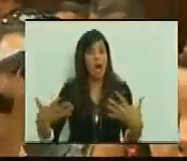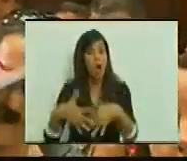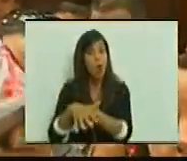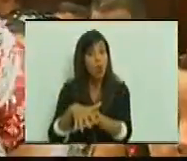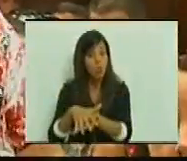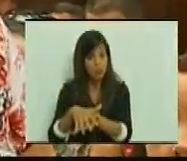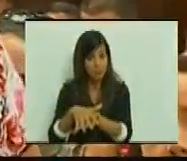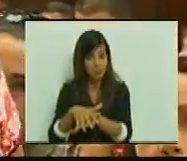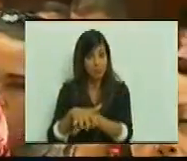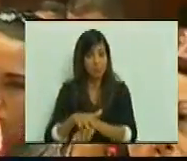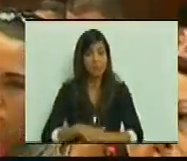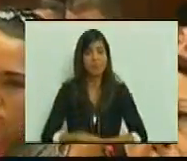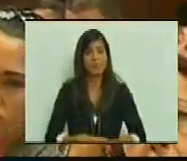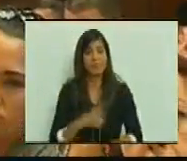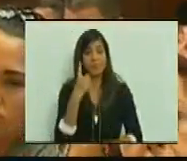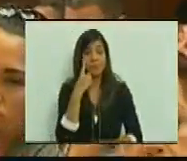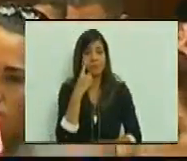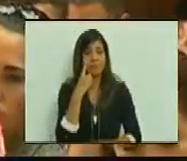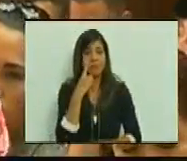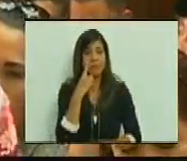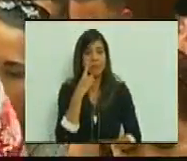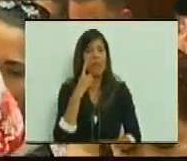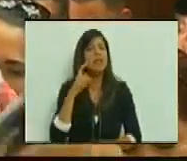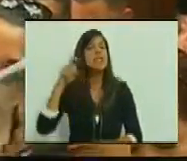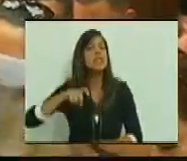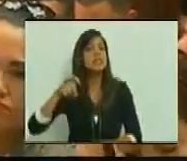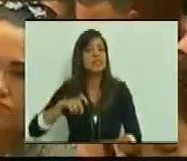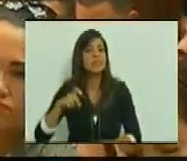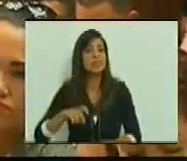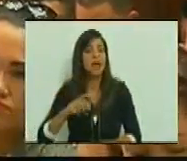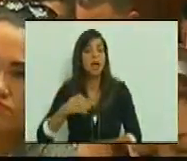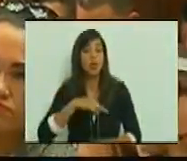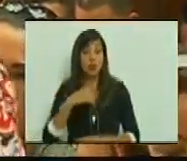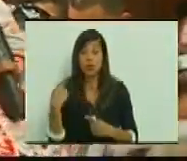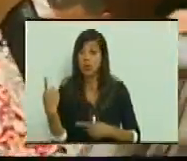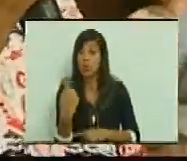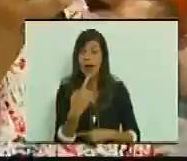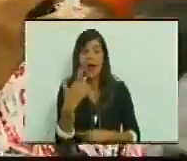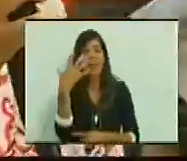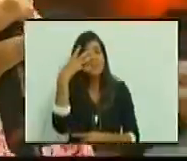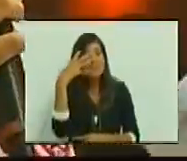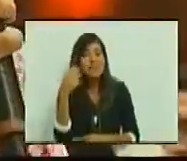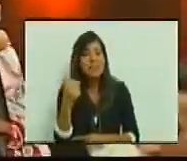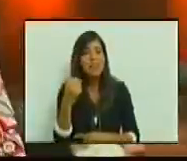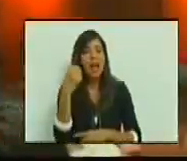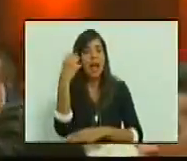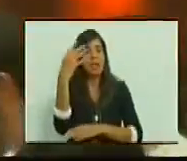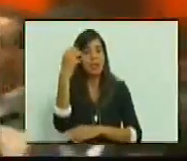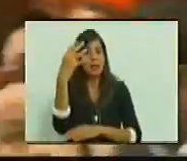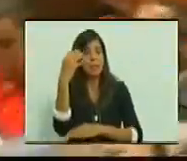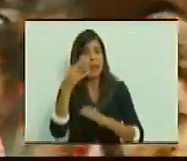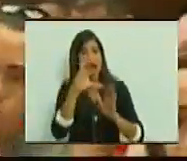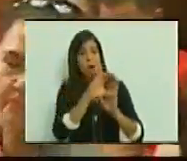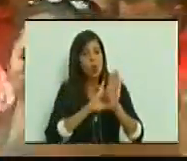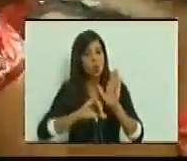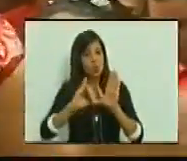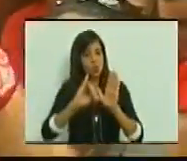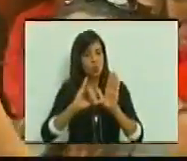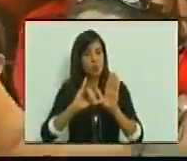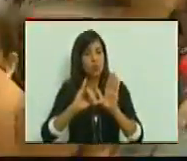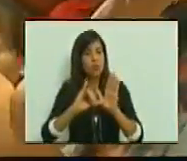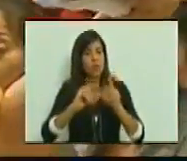Miren, es necesario que entendamos que la Asamblea Nacional Constituyente, que construye